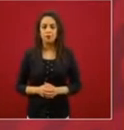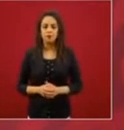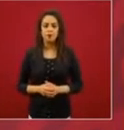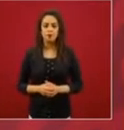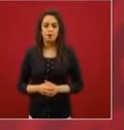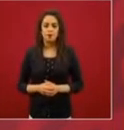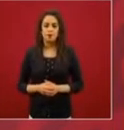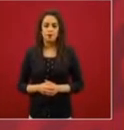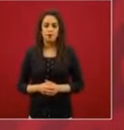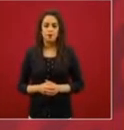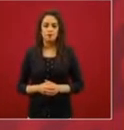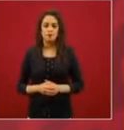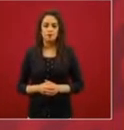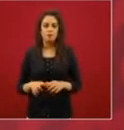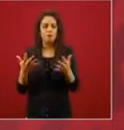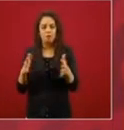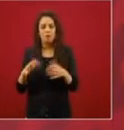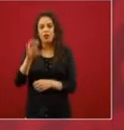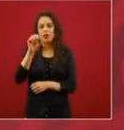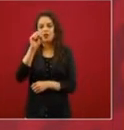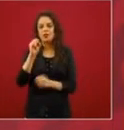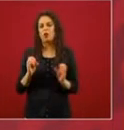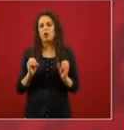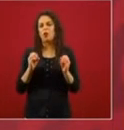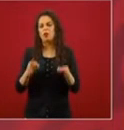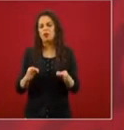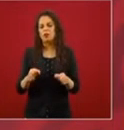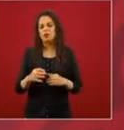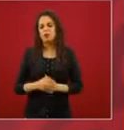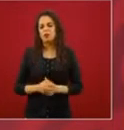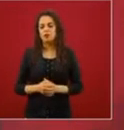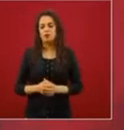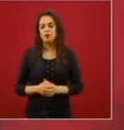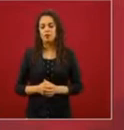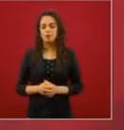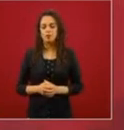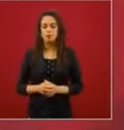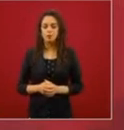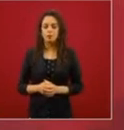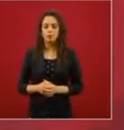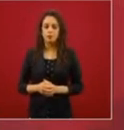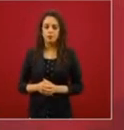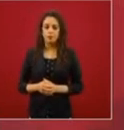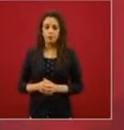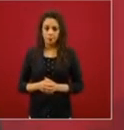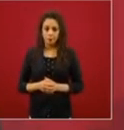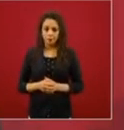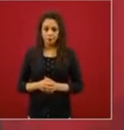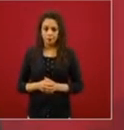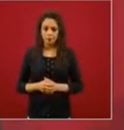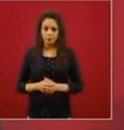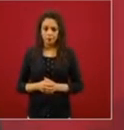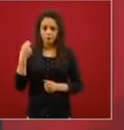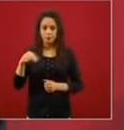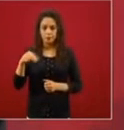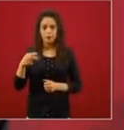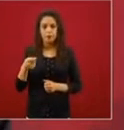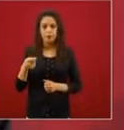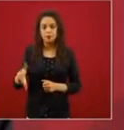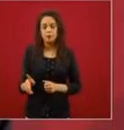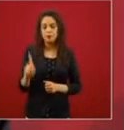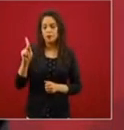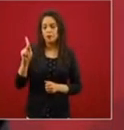Como 60 oficinas, un programa que se llamaba